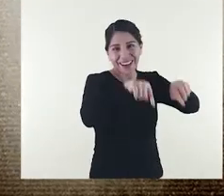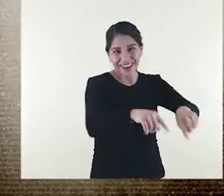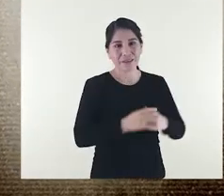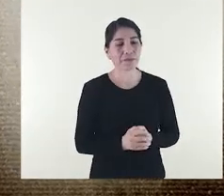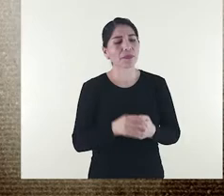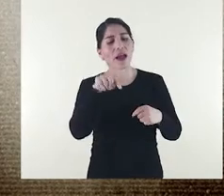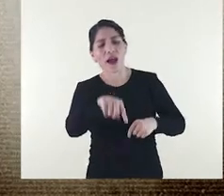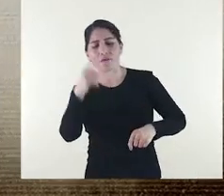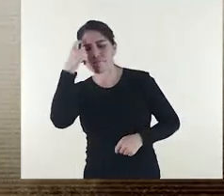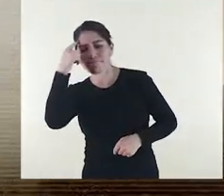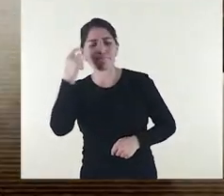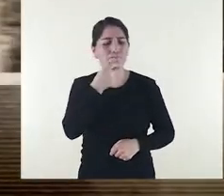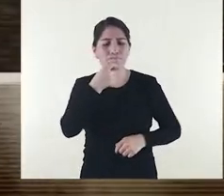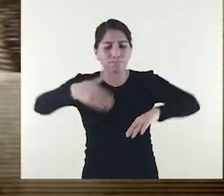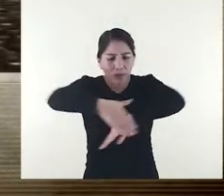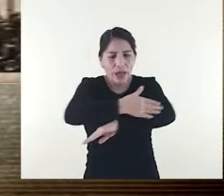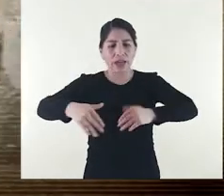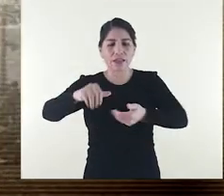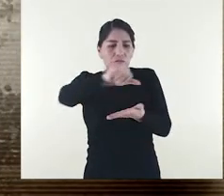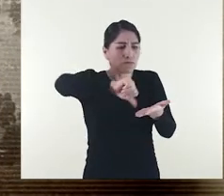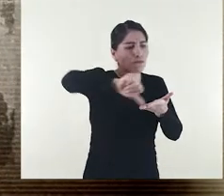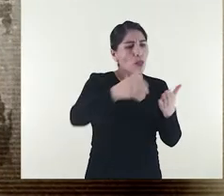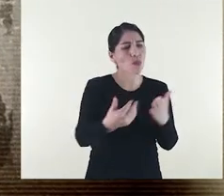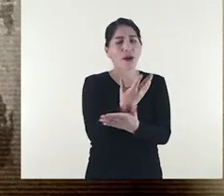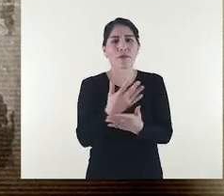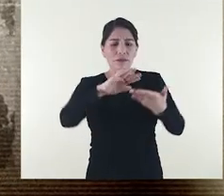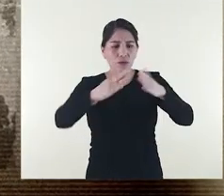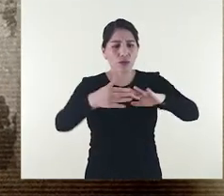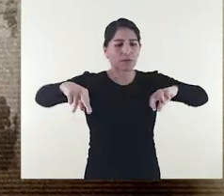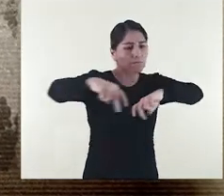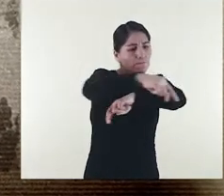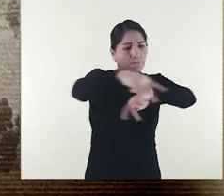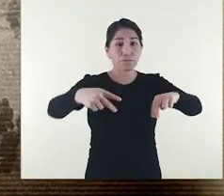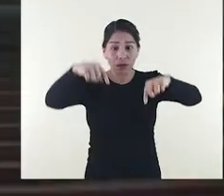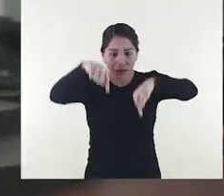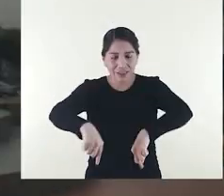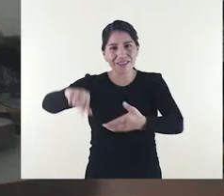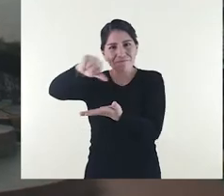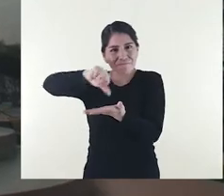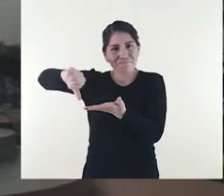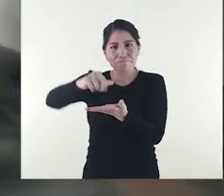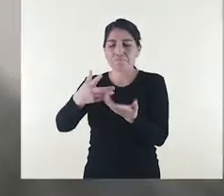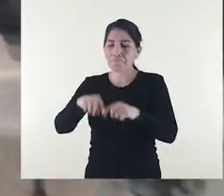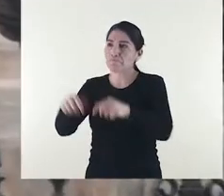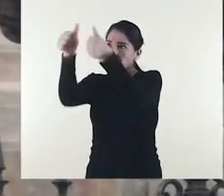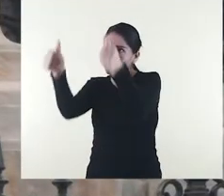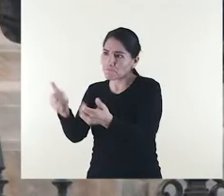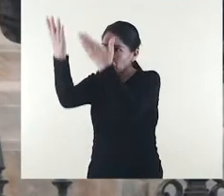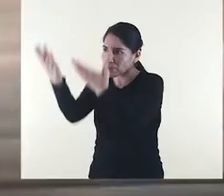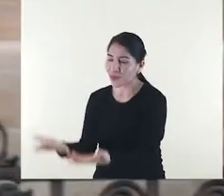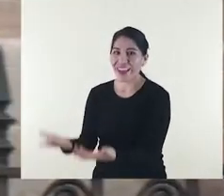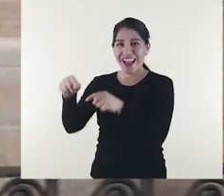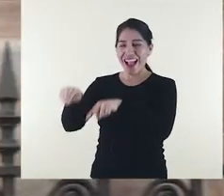en una nueva concepción urbana de avenidas que desembocan en plazas y que circundan la ciudad. Describamos el conjunto. Los